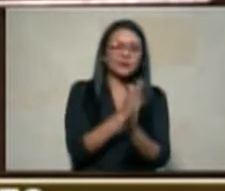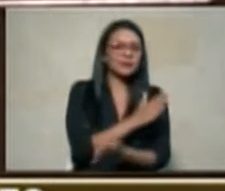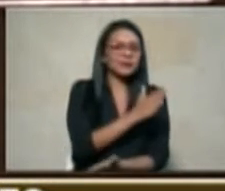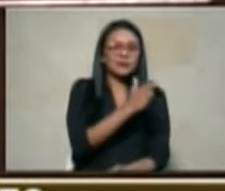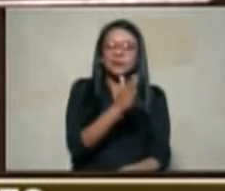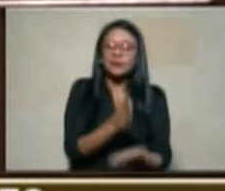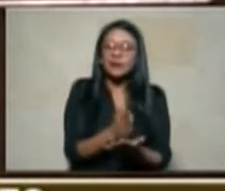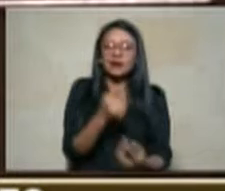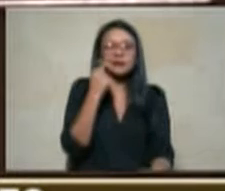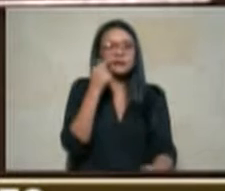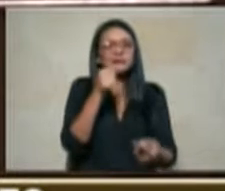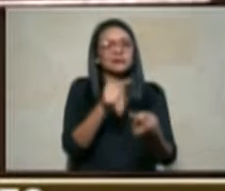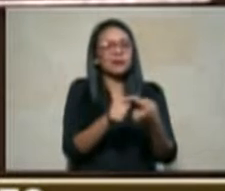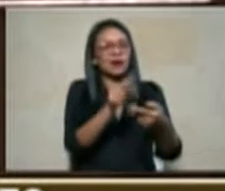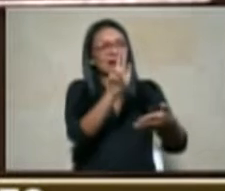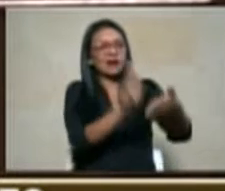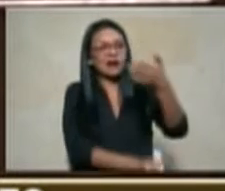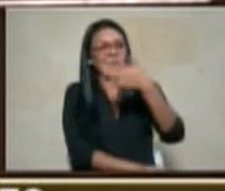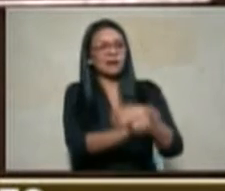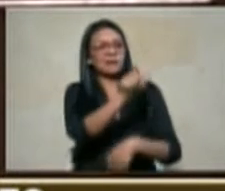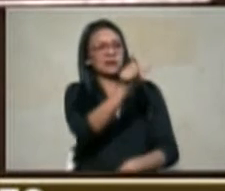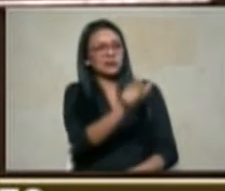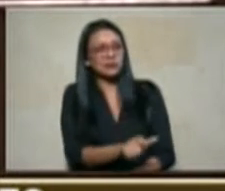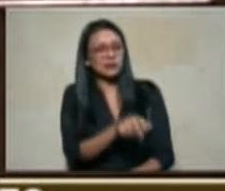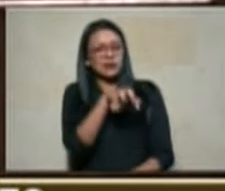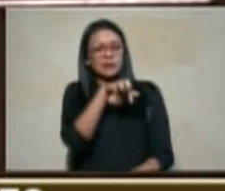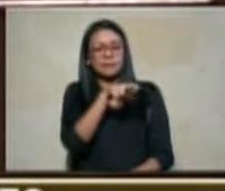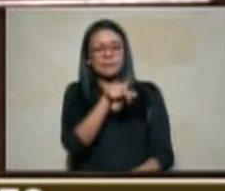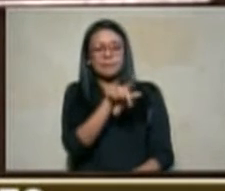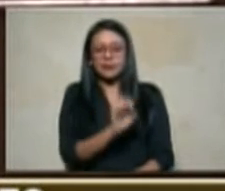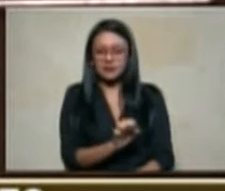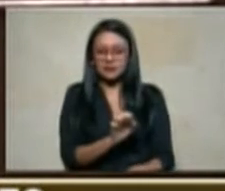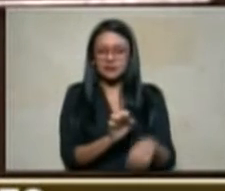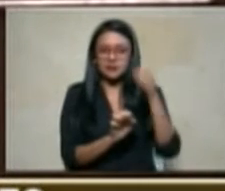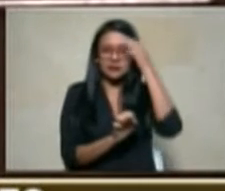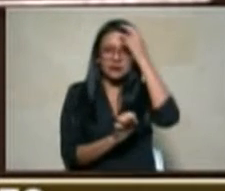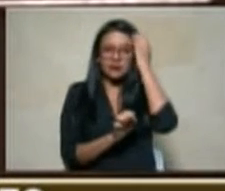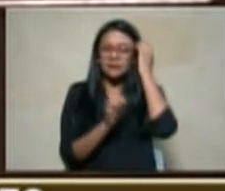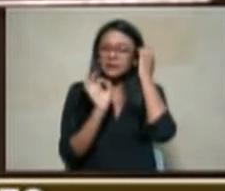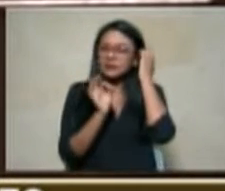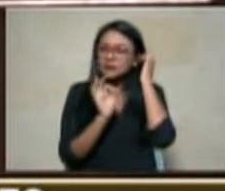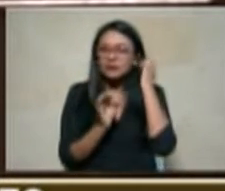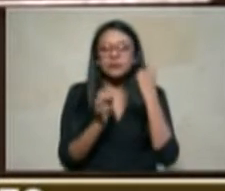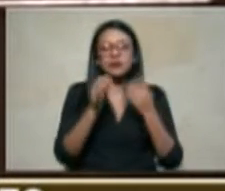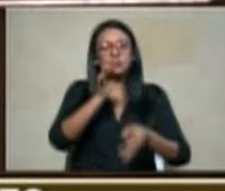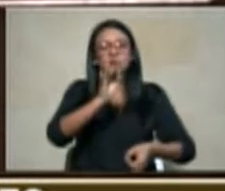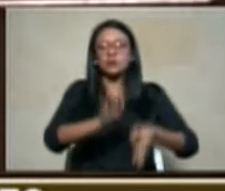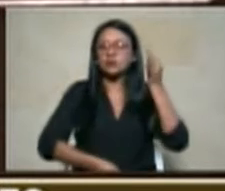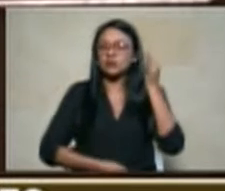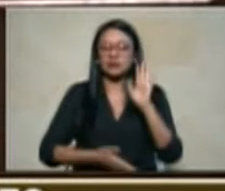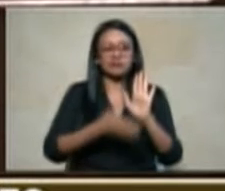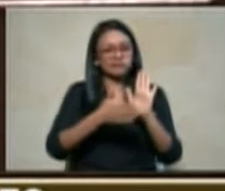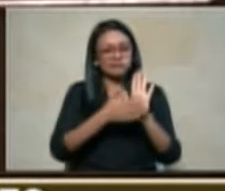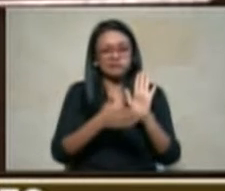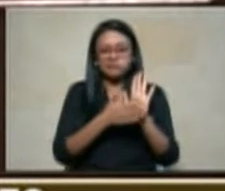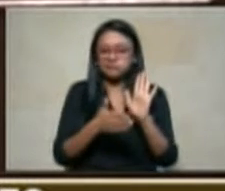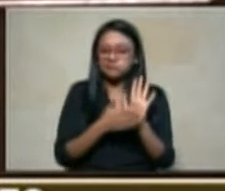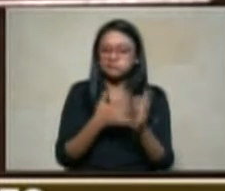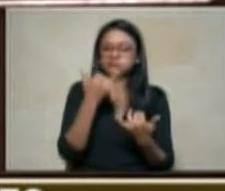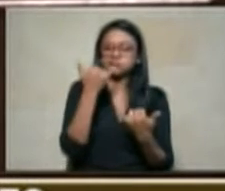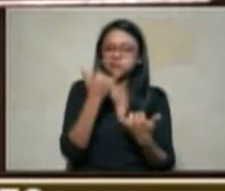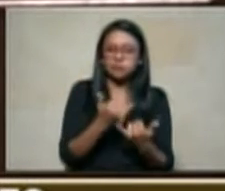estoy pretendiendo descalificar per se, pero sí busco y seguiré buscando que se haga justicia a los campesinos que